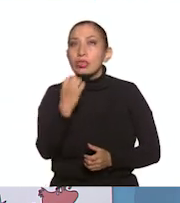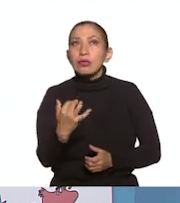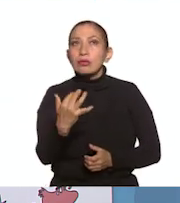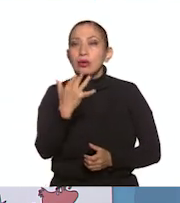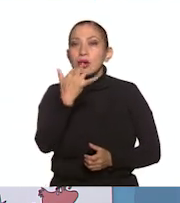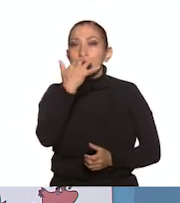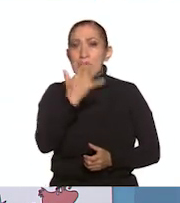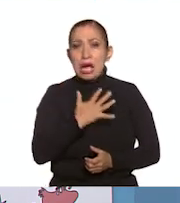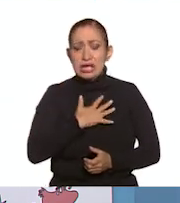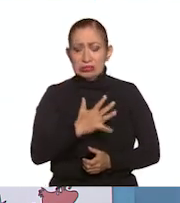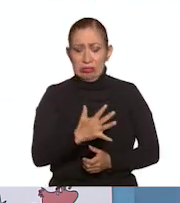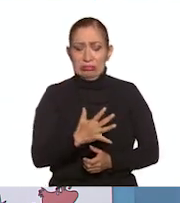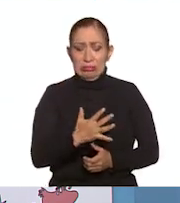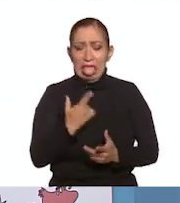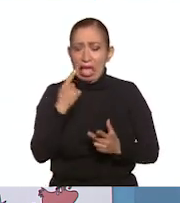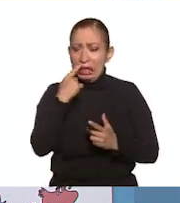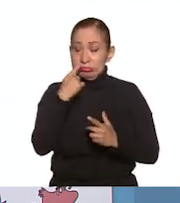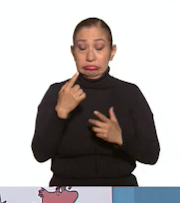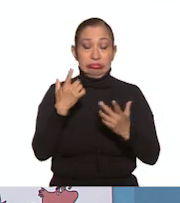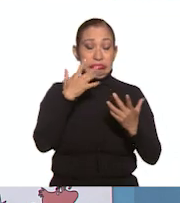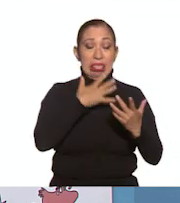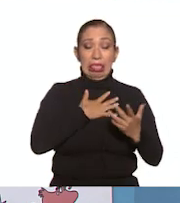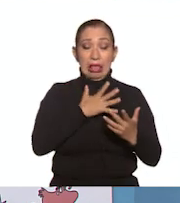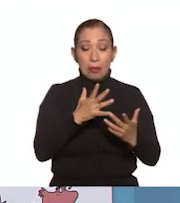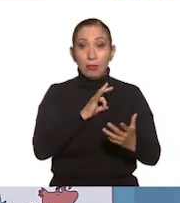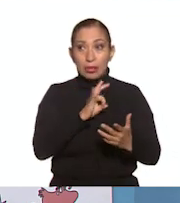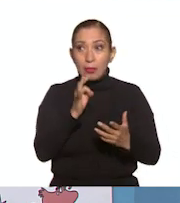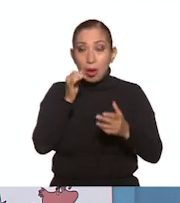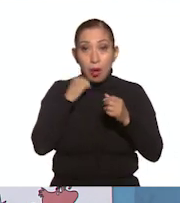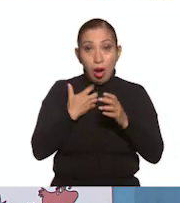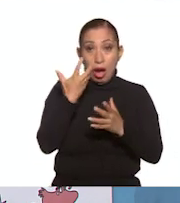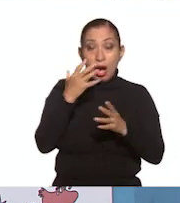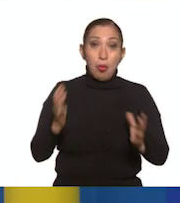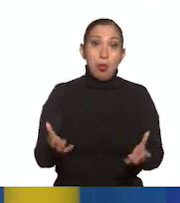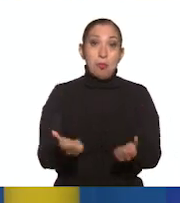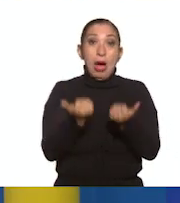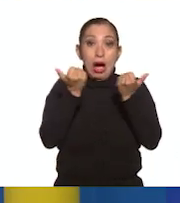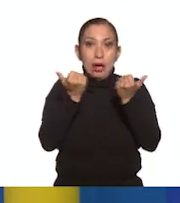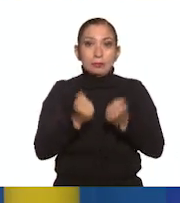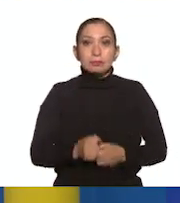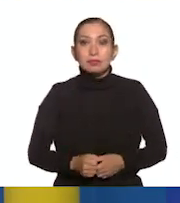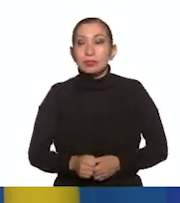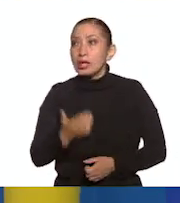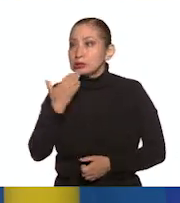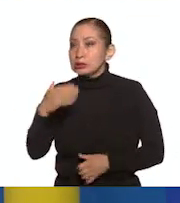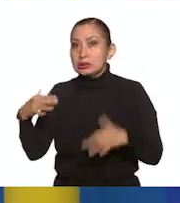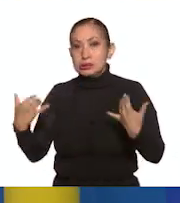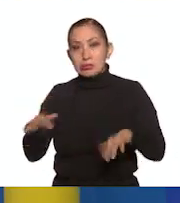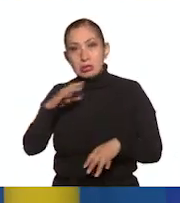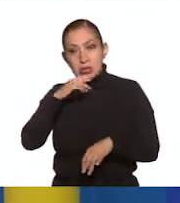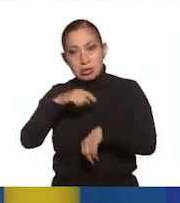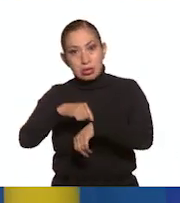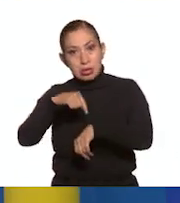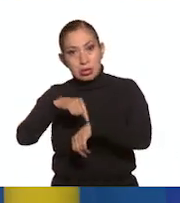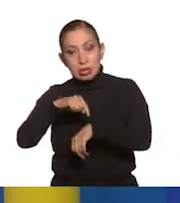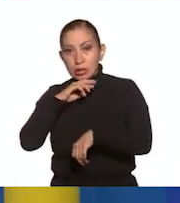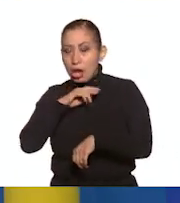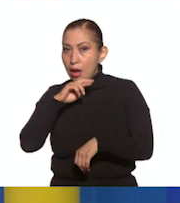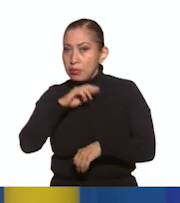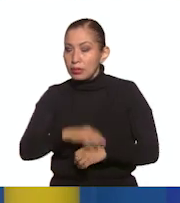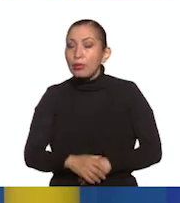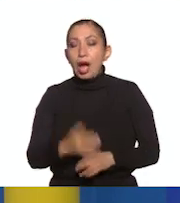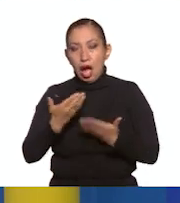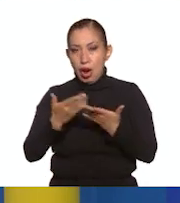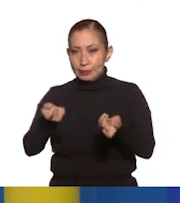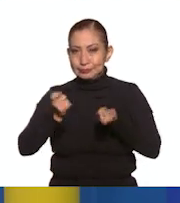y el asco que el olor provocaba, pues pudimos ponernos a salvo. ¡Qué bueno que actuaron a tiempo! Bueno, ahora me